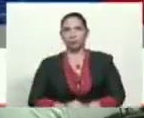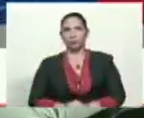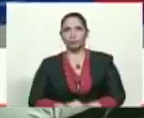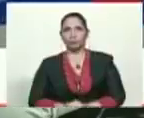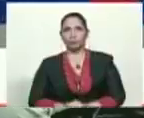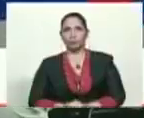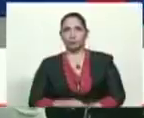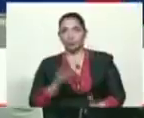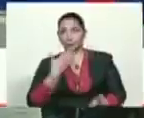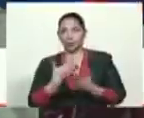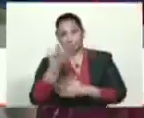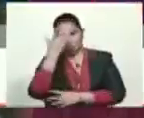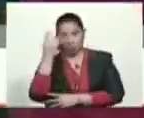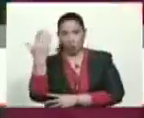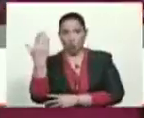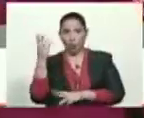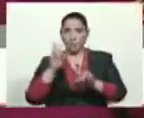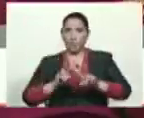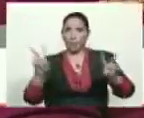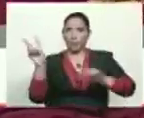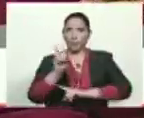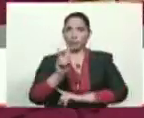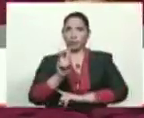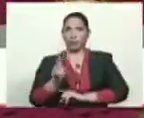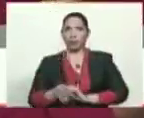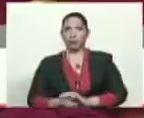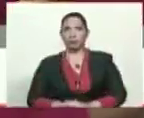he pedido a dios por la paz de venezuela